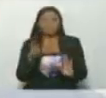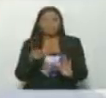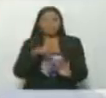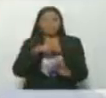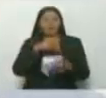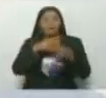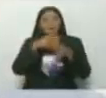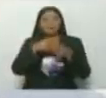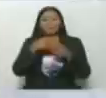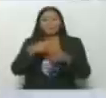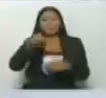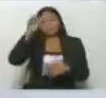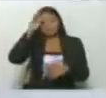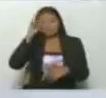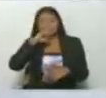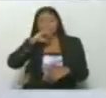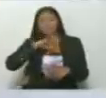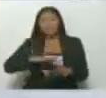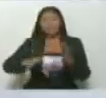historia